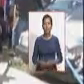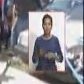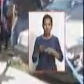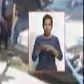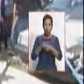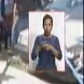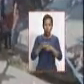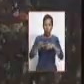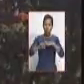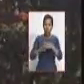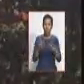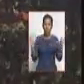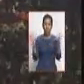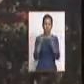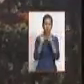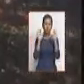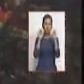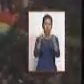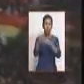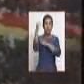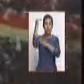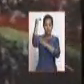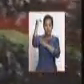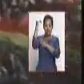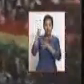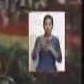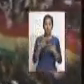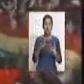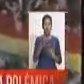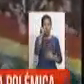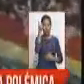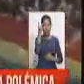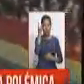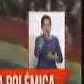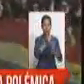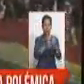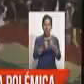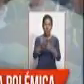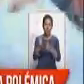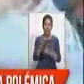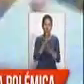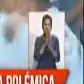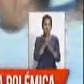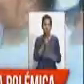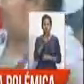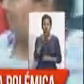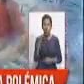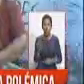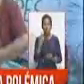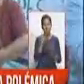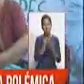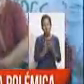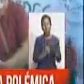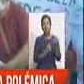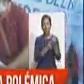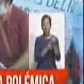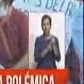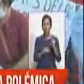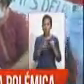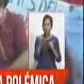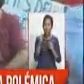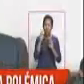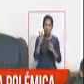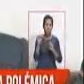tras de realizarse el cabildo de santa cruz las reacciones políticas existen unos apoyando la medida y otros observando la misma no es un